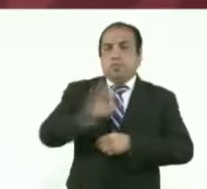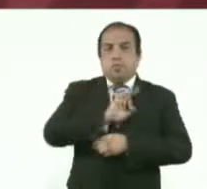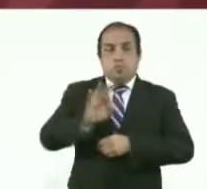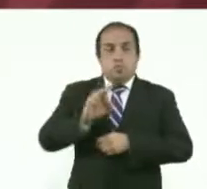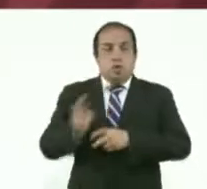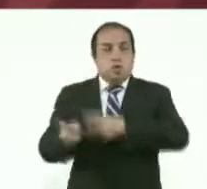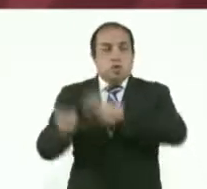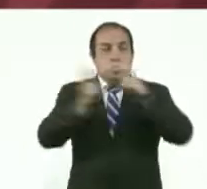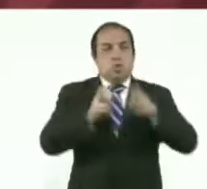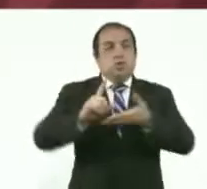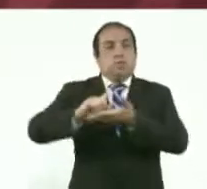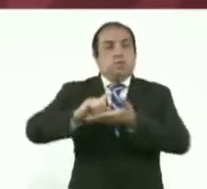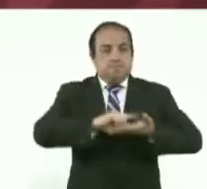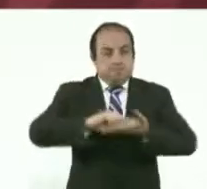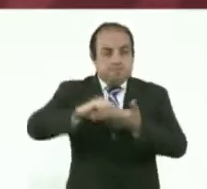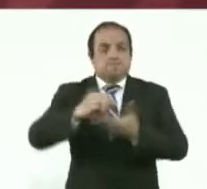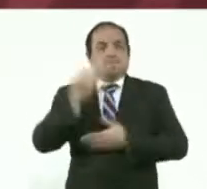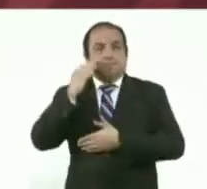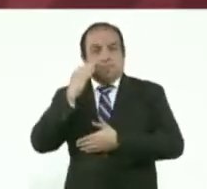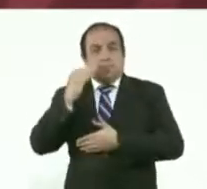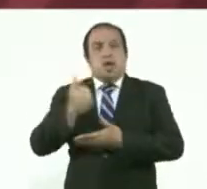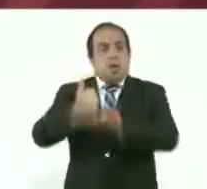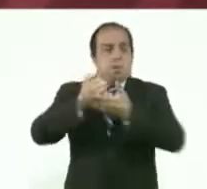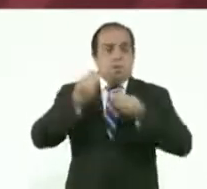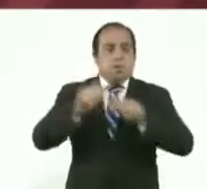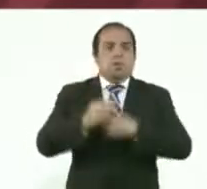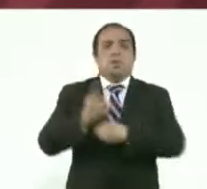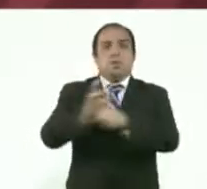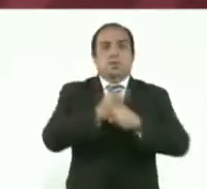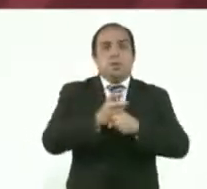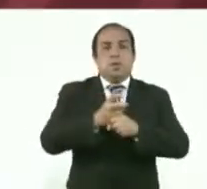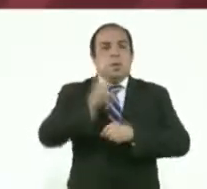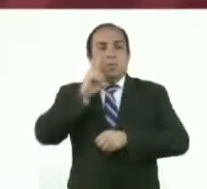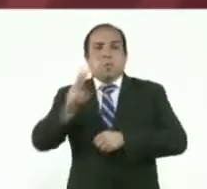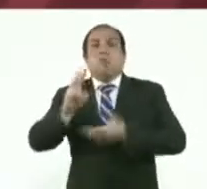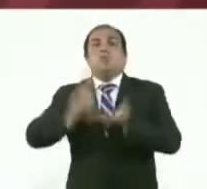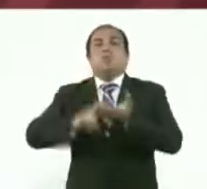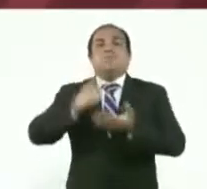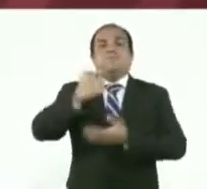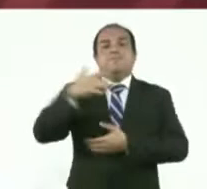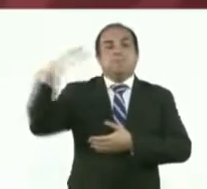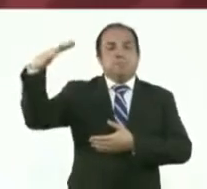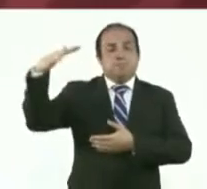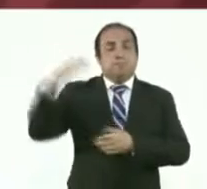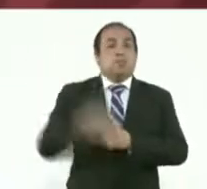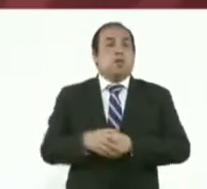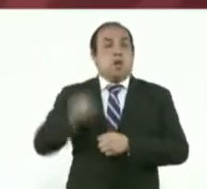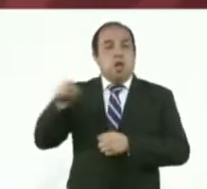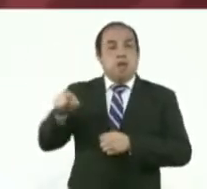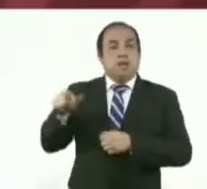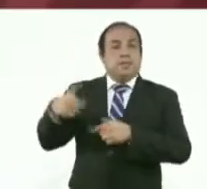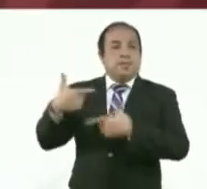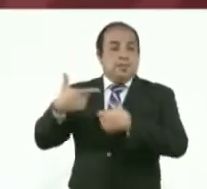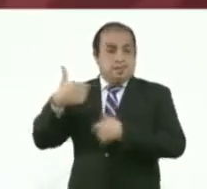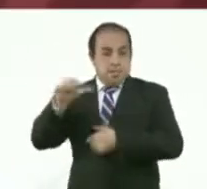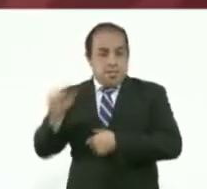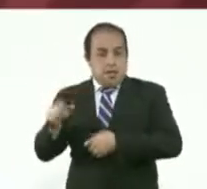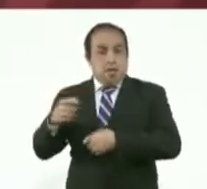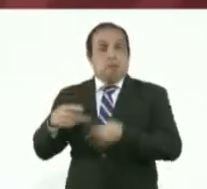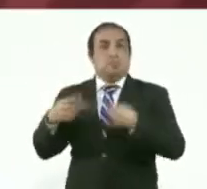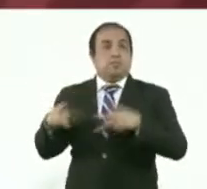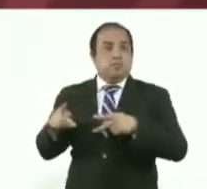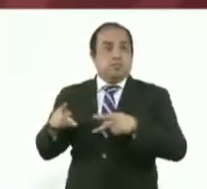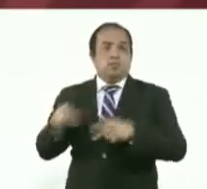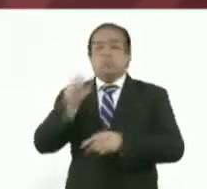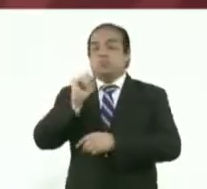sociales, nos ayudaría mucho, es una invitación a que se suba cuando vean el precio muy alto de una gasolinera, pues